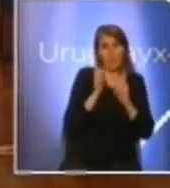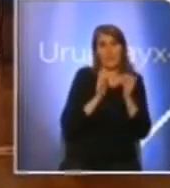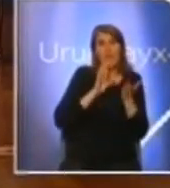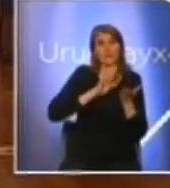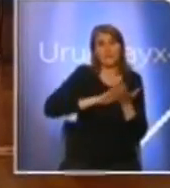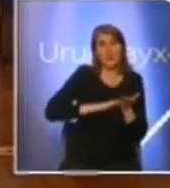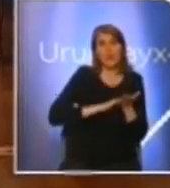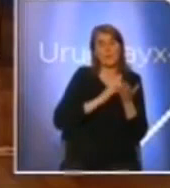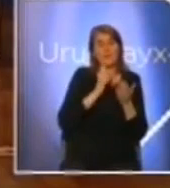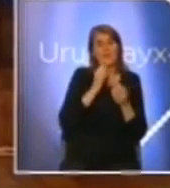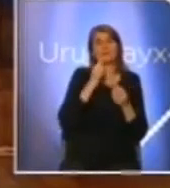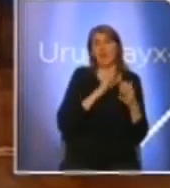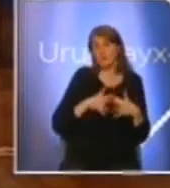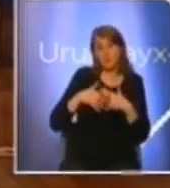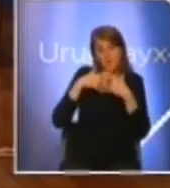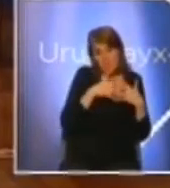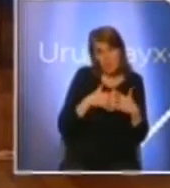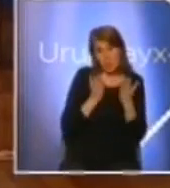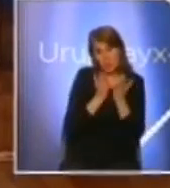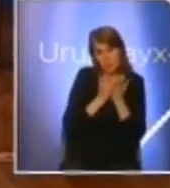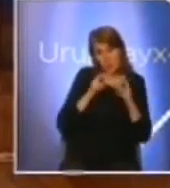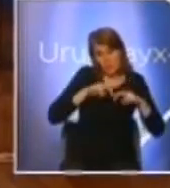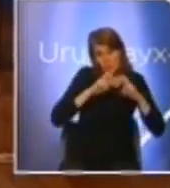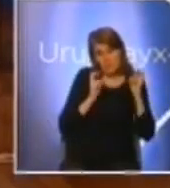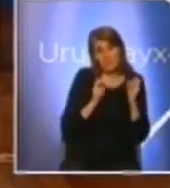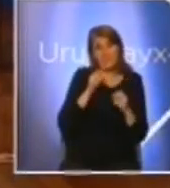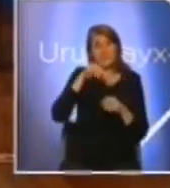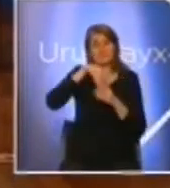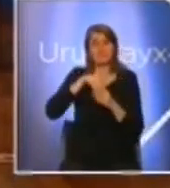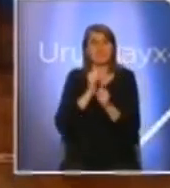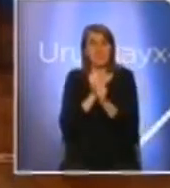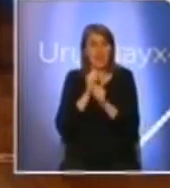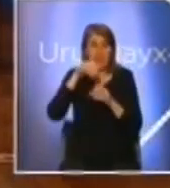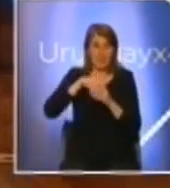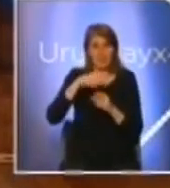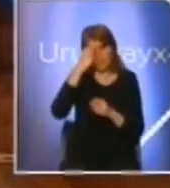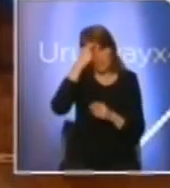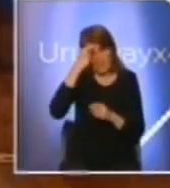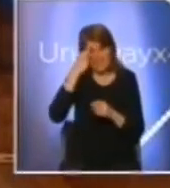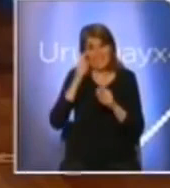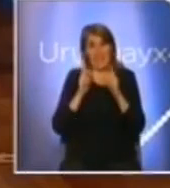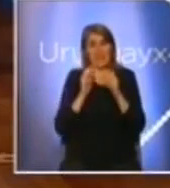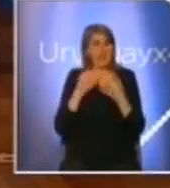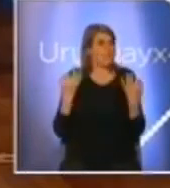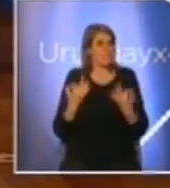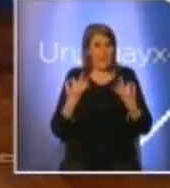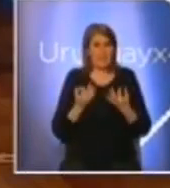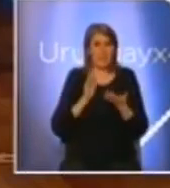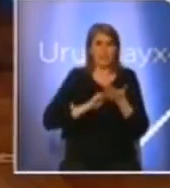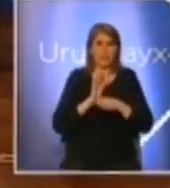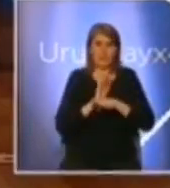de Virginia, en Estados Unidos, es miembro de la Academia de Ciencias, experta en bioquímica analítica y